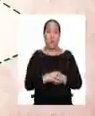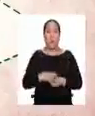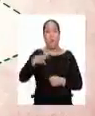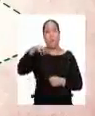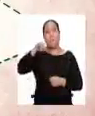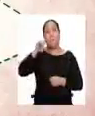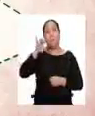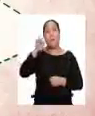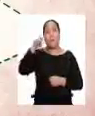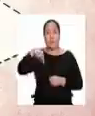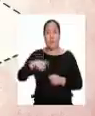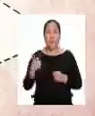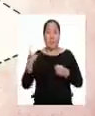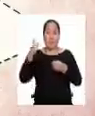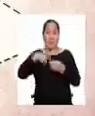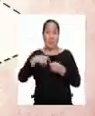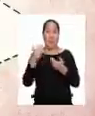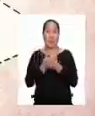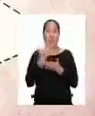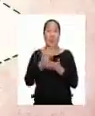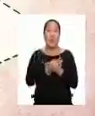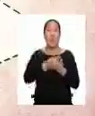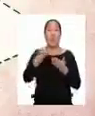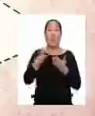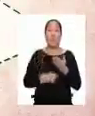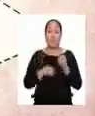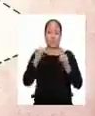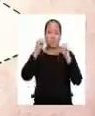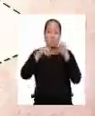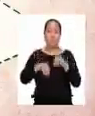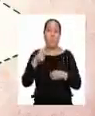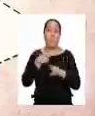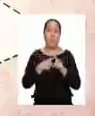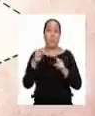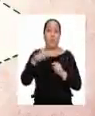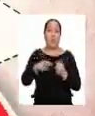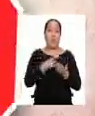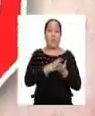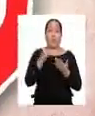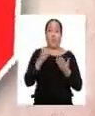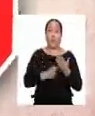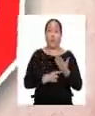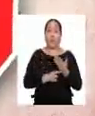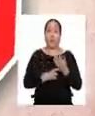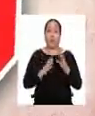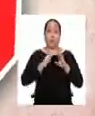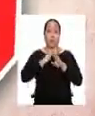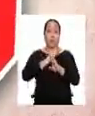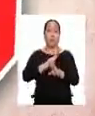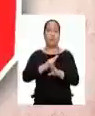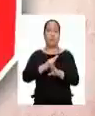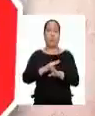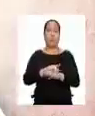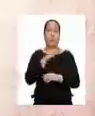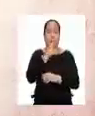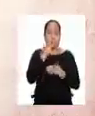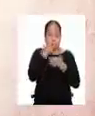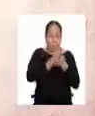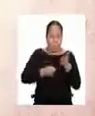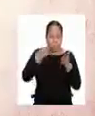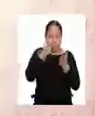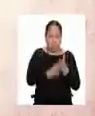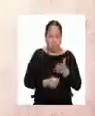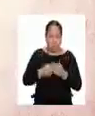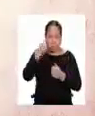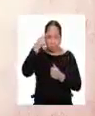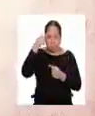Payén participó en este nuevo proyecto como obrero, pero el proyecto fue repentinamente detenido. Perseverante y convencido